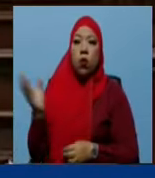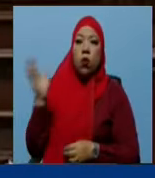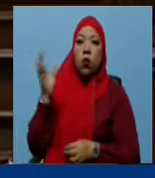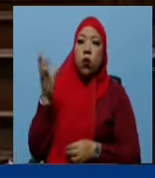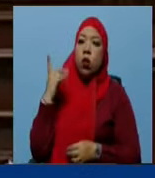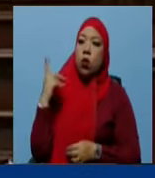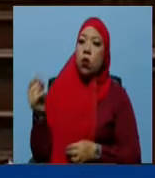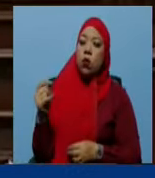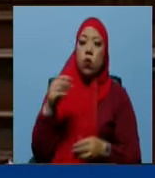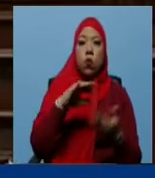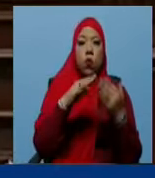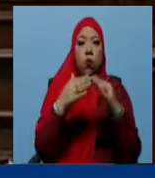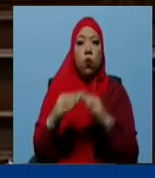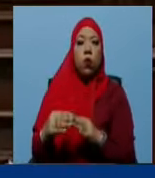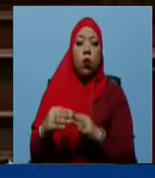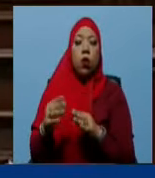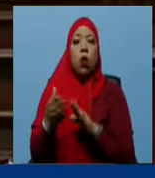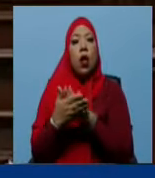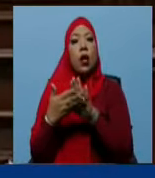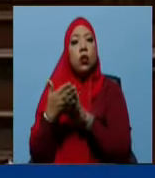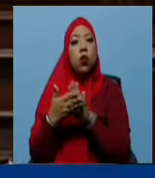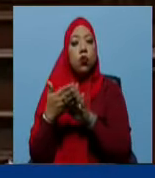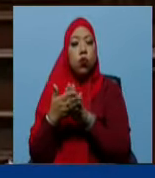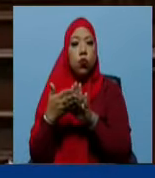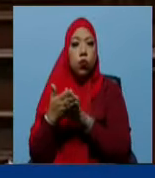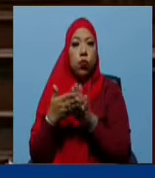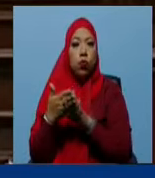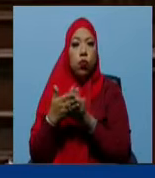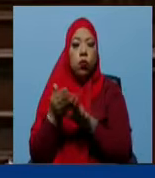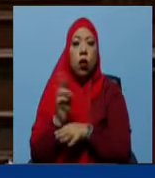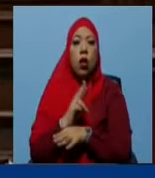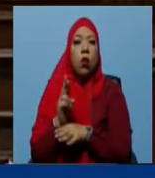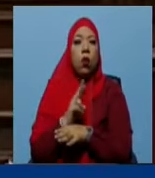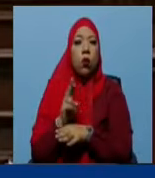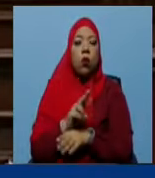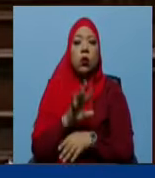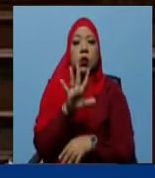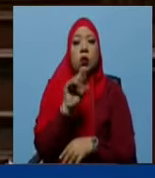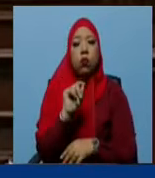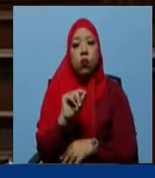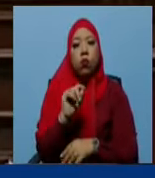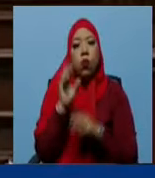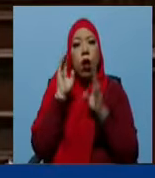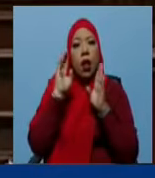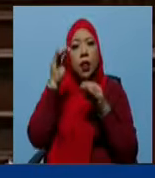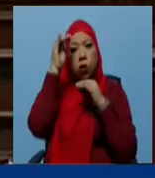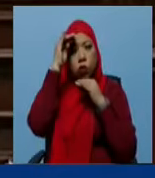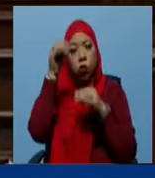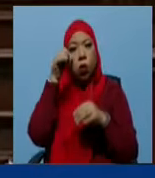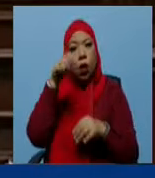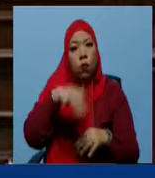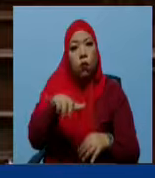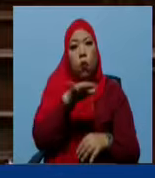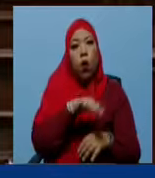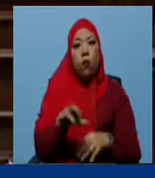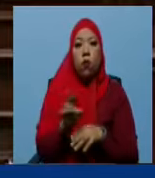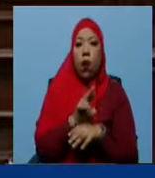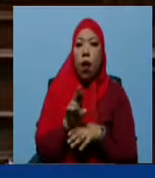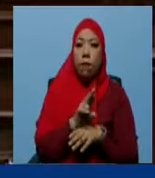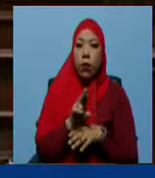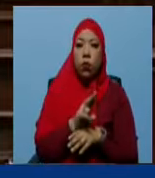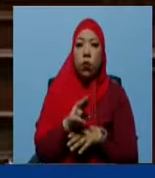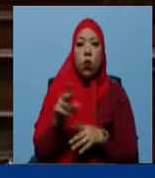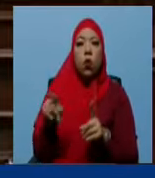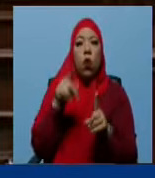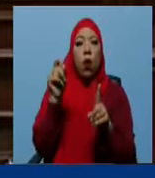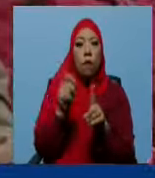fue al barrio Píritu y la resolvió. En tiempo récord, 5 minutos estaba atendiendo al pueblo allá. En el